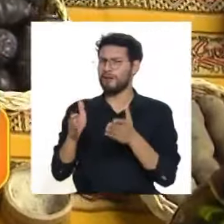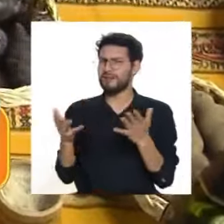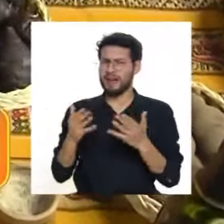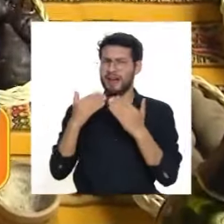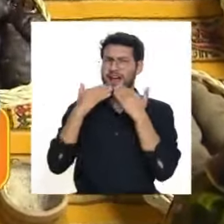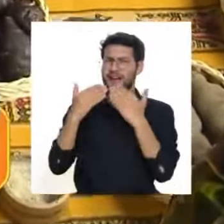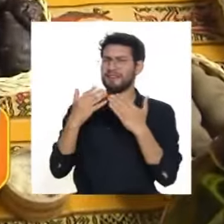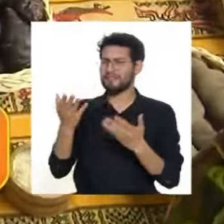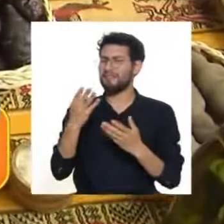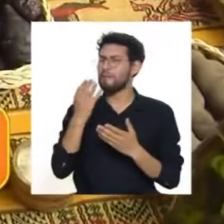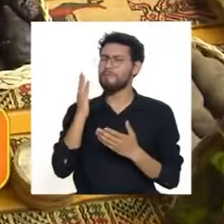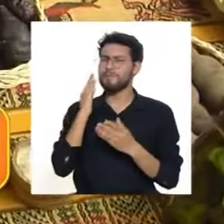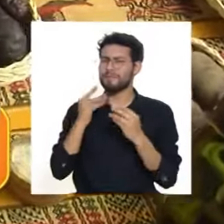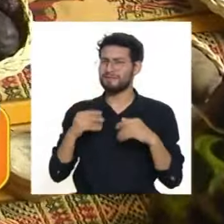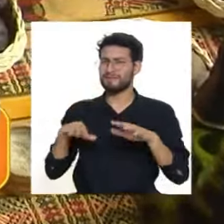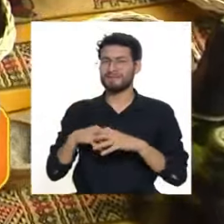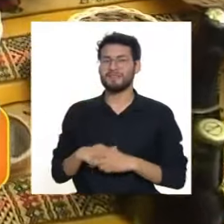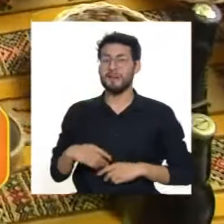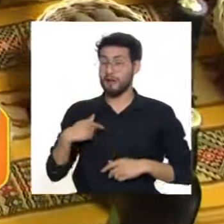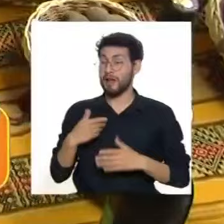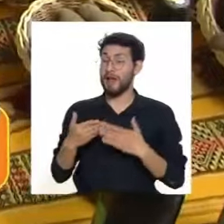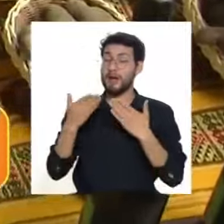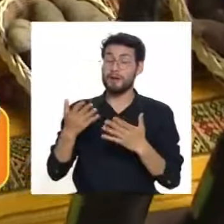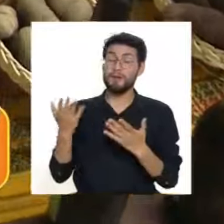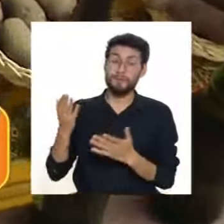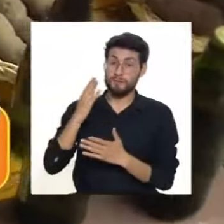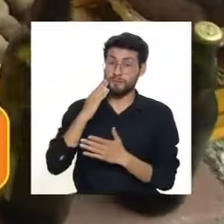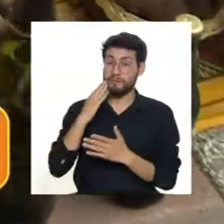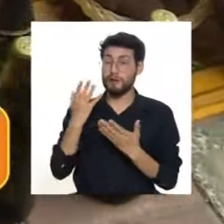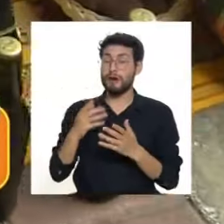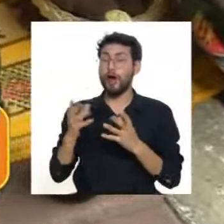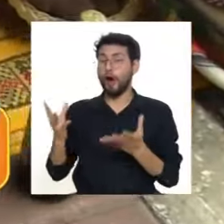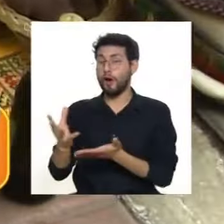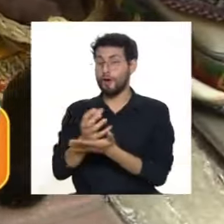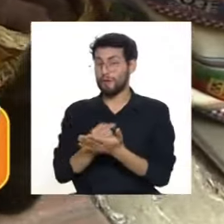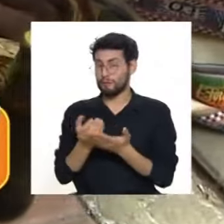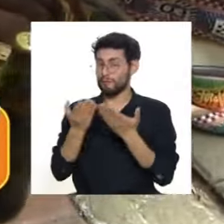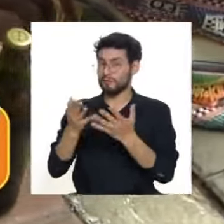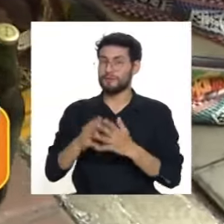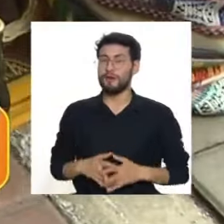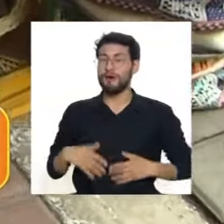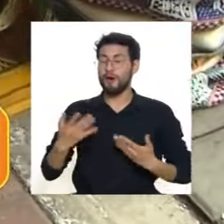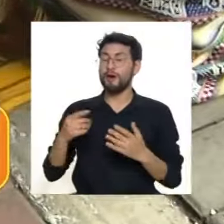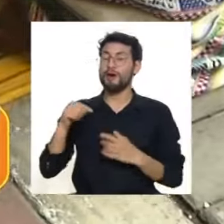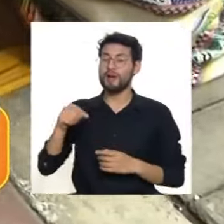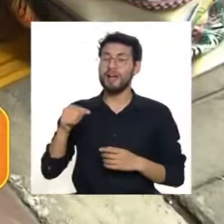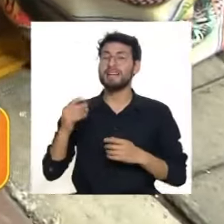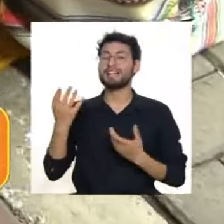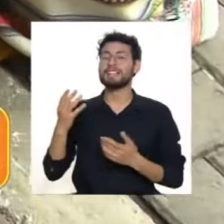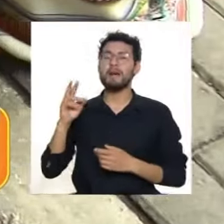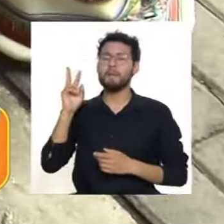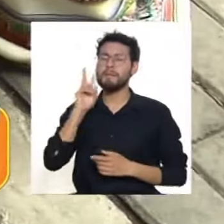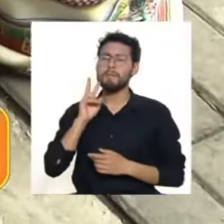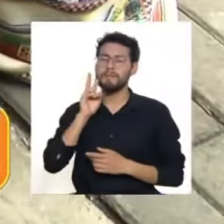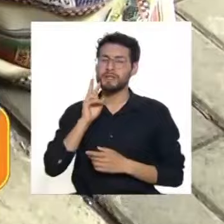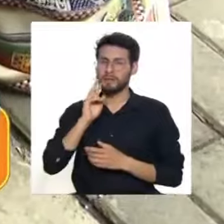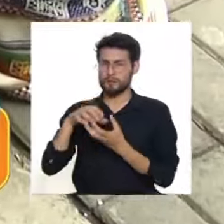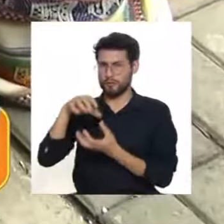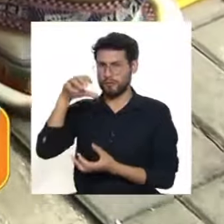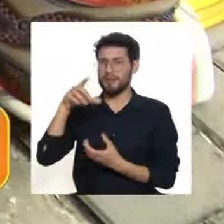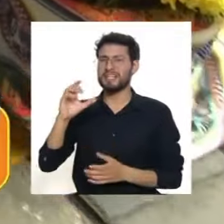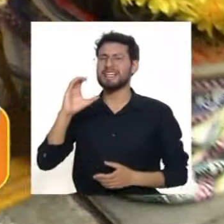estamos agradeciendo a la madre tierra? Le entregamos a la Pachamama bendita con toda esta ofrenda, le entregamos con el vino y con la chicha, ¿no? Que el vino es